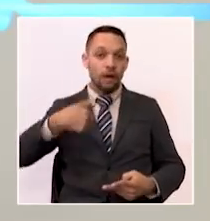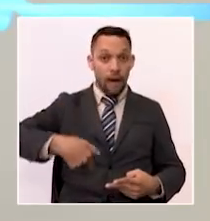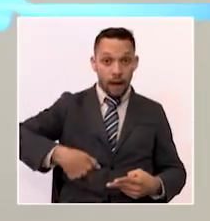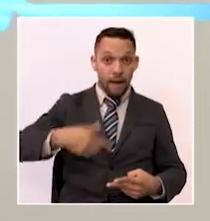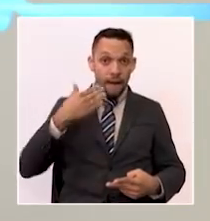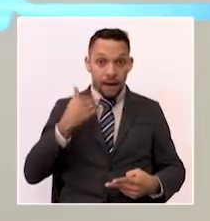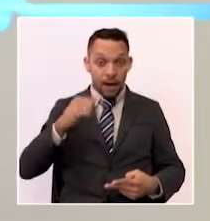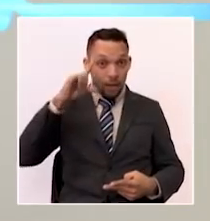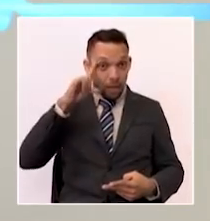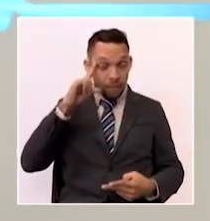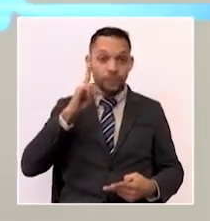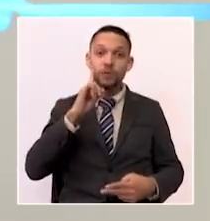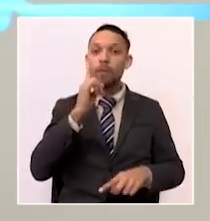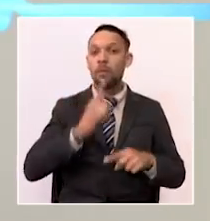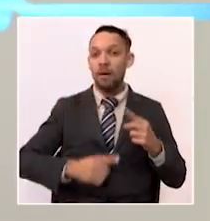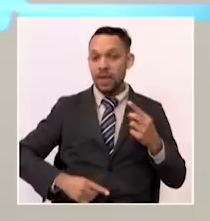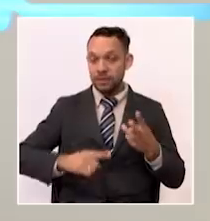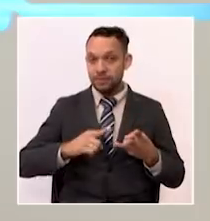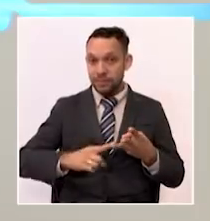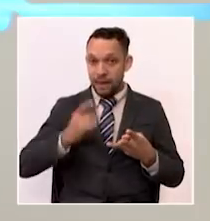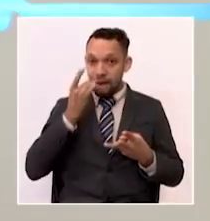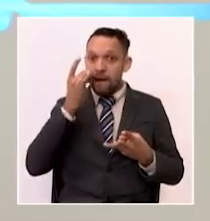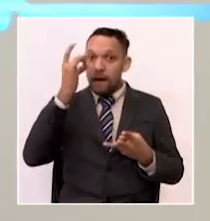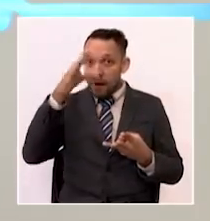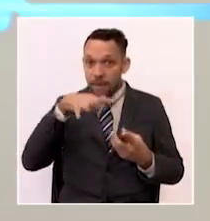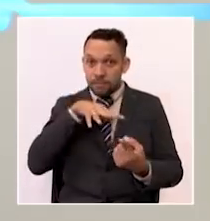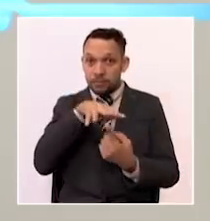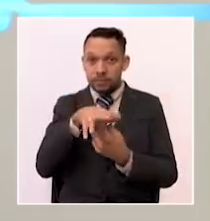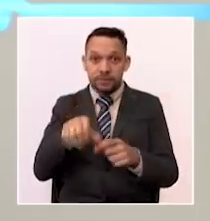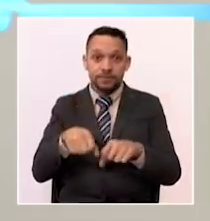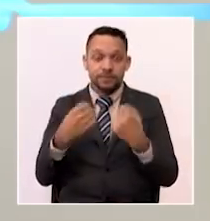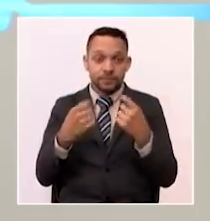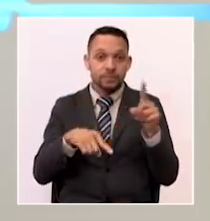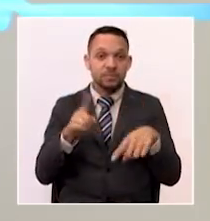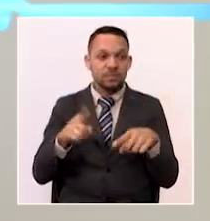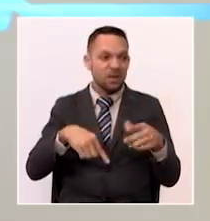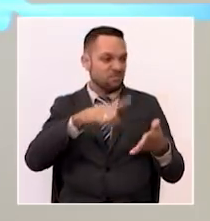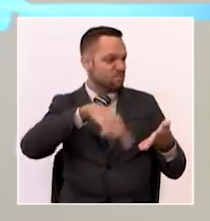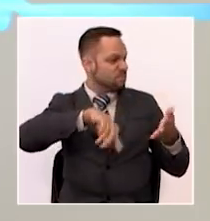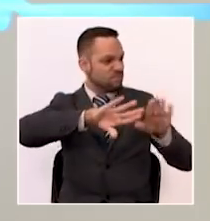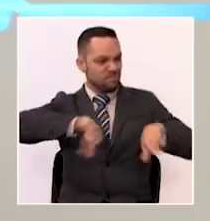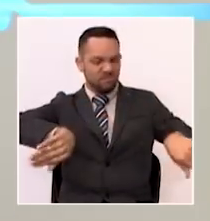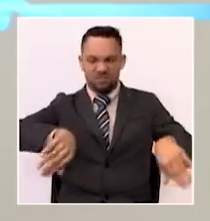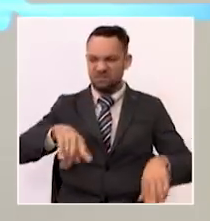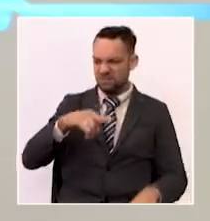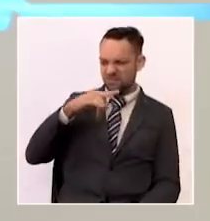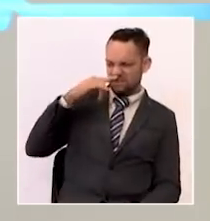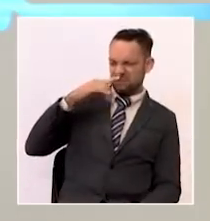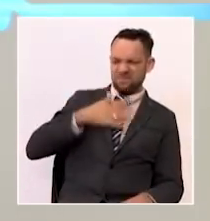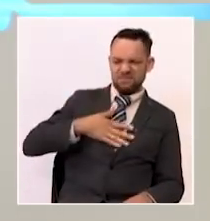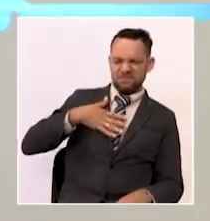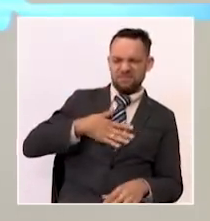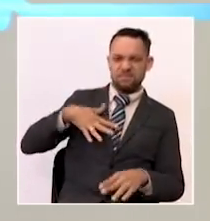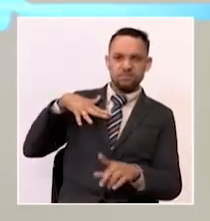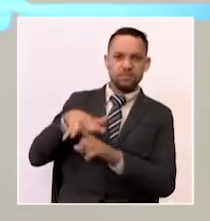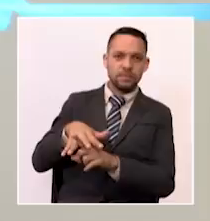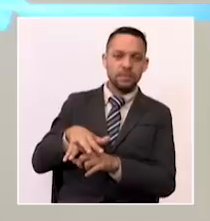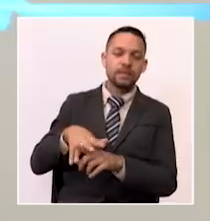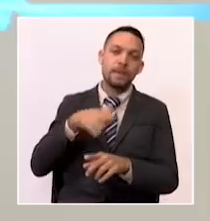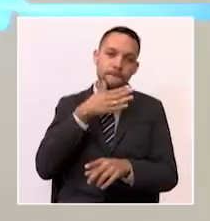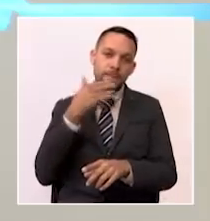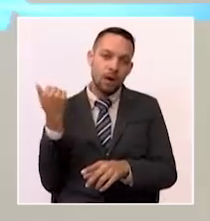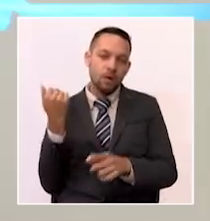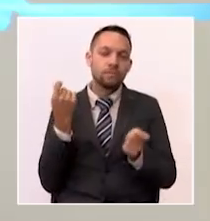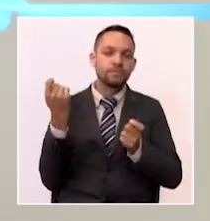problema se vuelve crónico, puede llegar a ser un problema de pareja, y hay parejas que se divorcian por esto. Entonces busquen la ayuda en